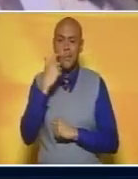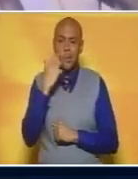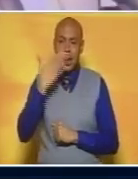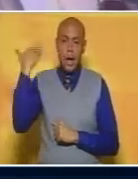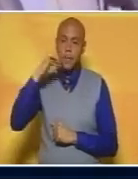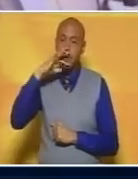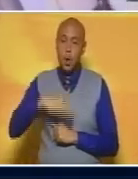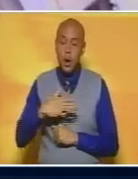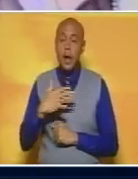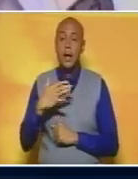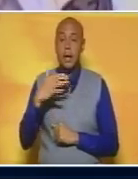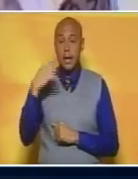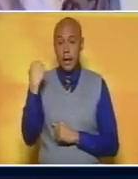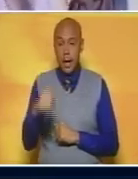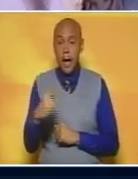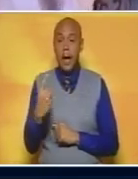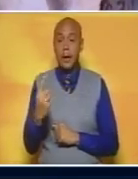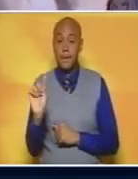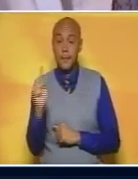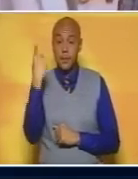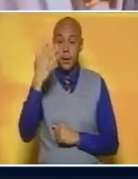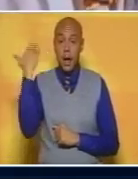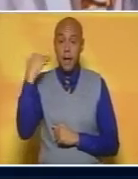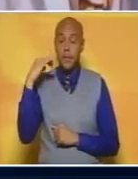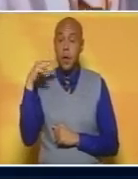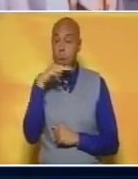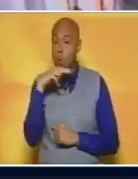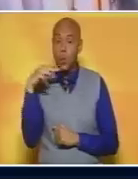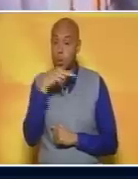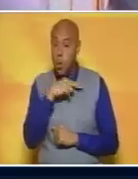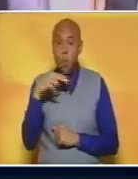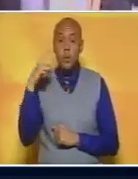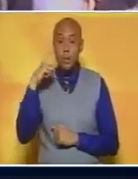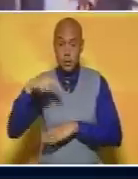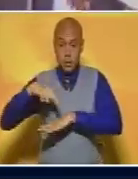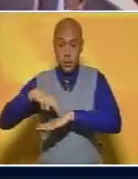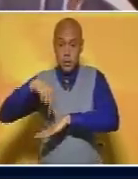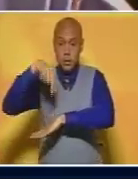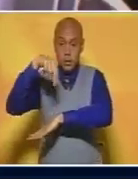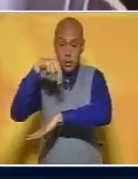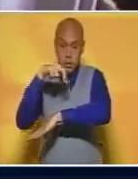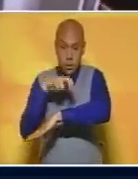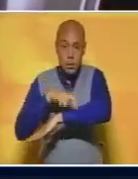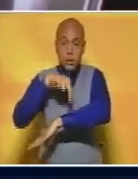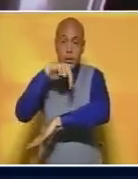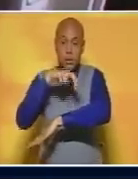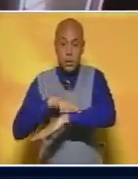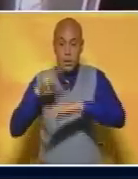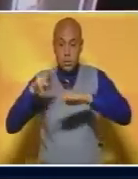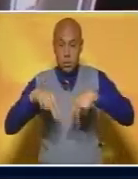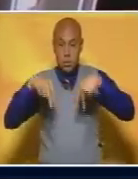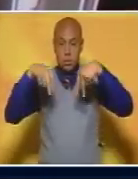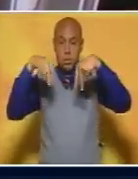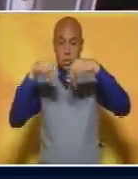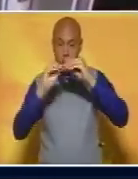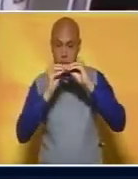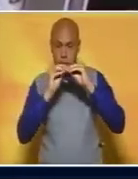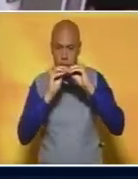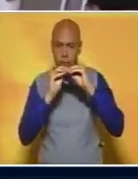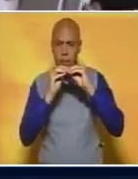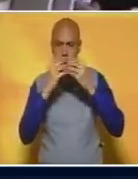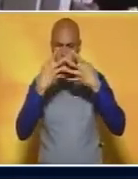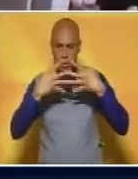protagonizaron un evento de este tipo en octubre pasado para reparar la red eléctrica de la Estación